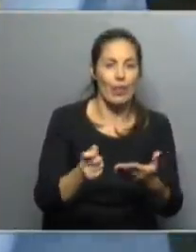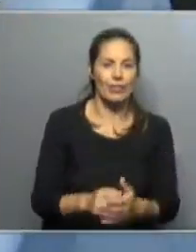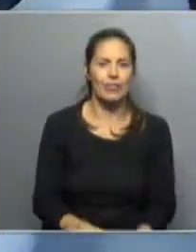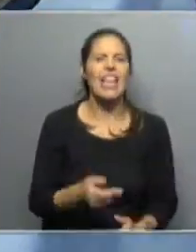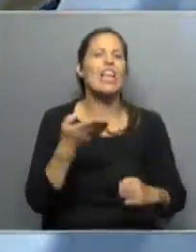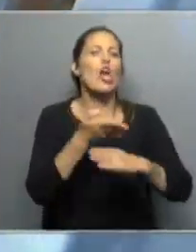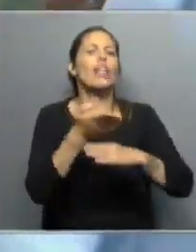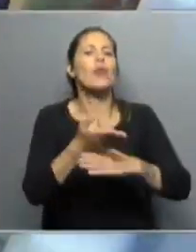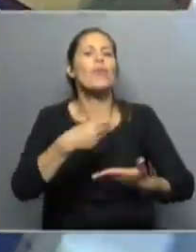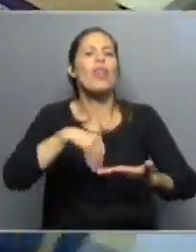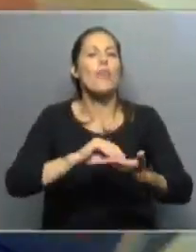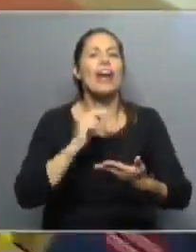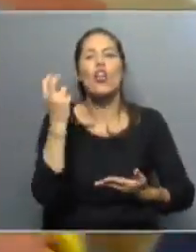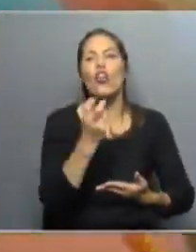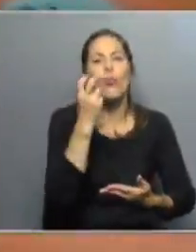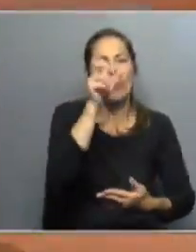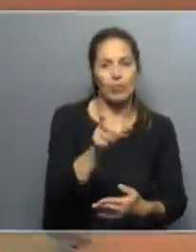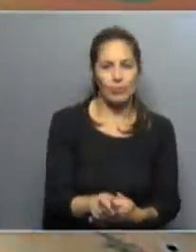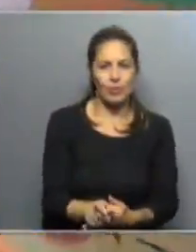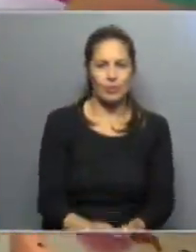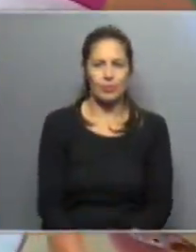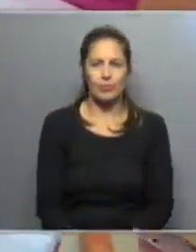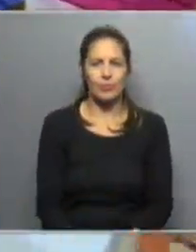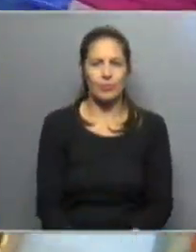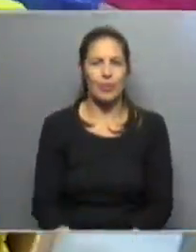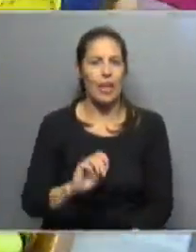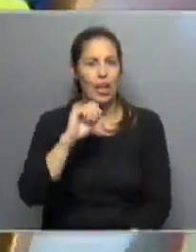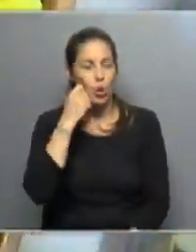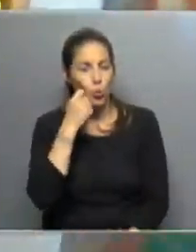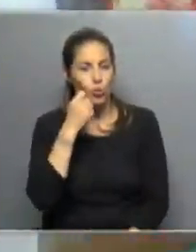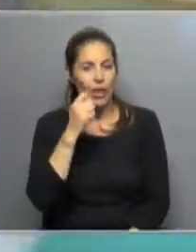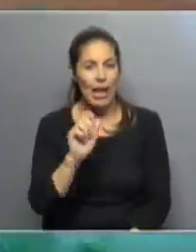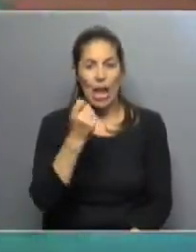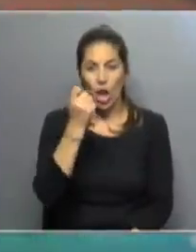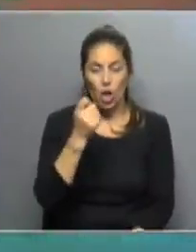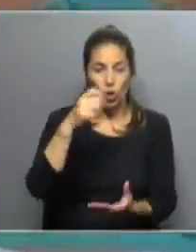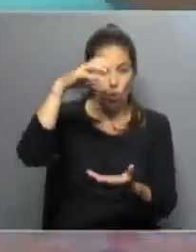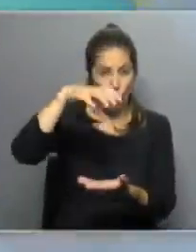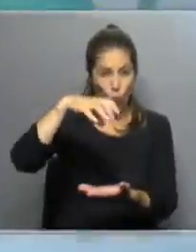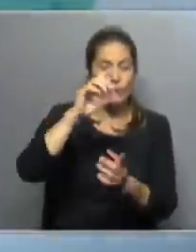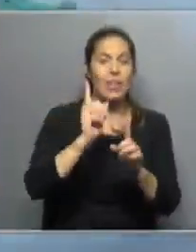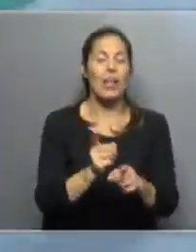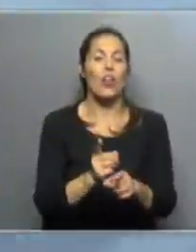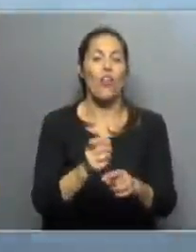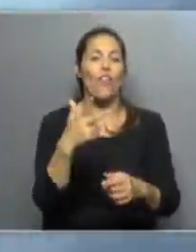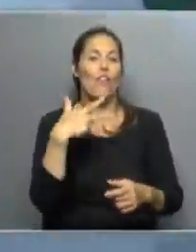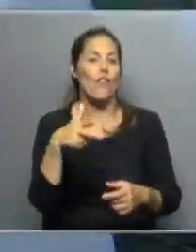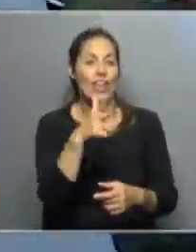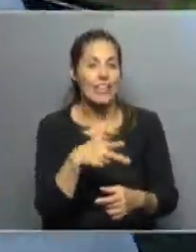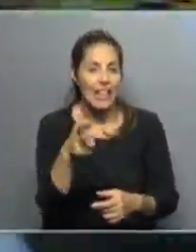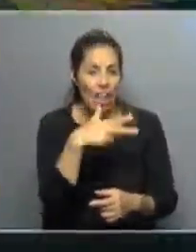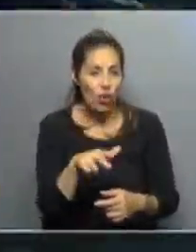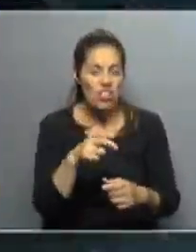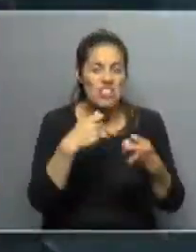que te piden más? ¿Qué es lo que busca más la gente? Bueno, le gustan mucho las lámparas, los ventiladores. Se vende un